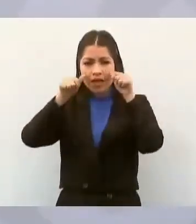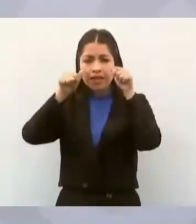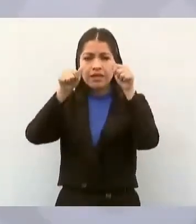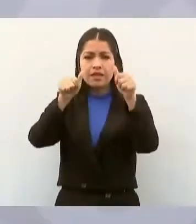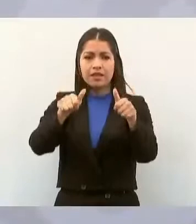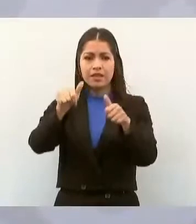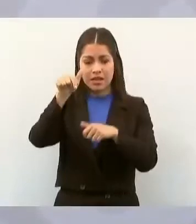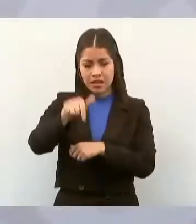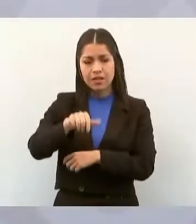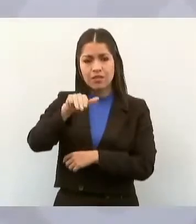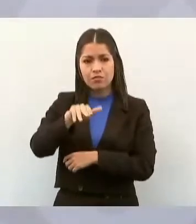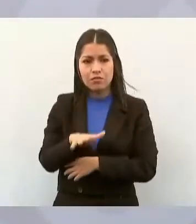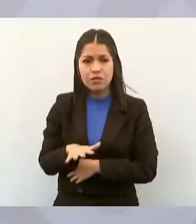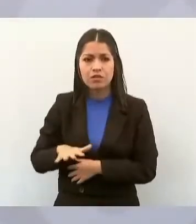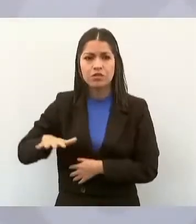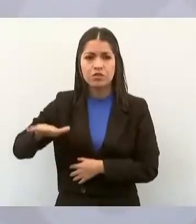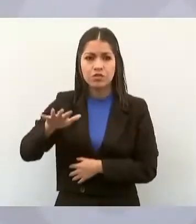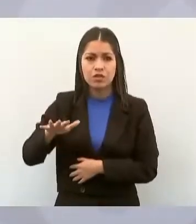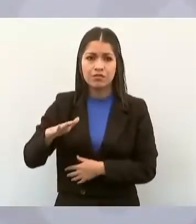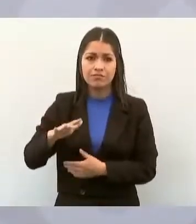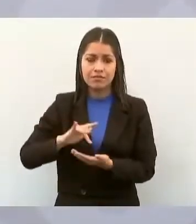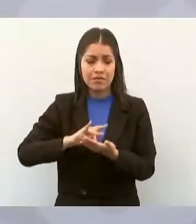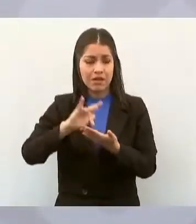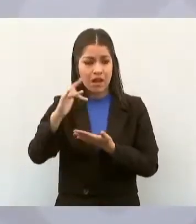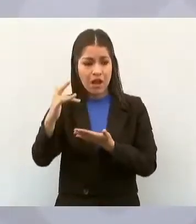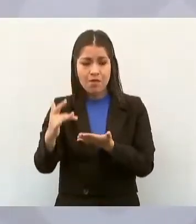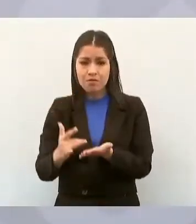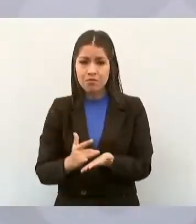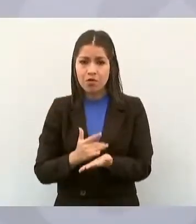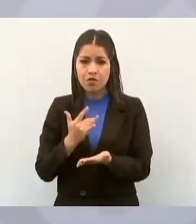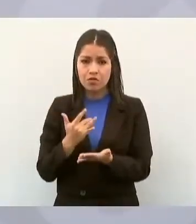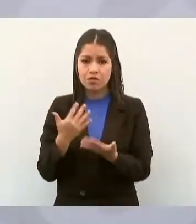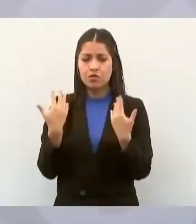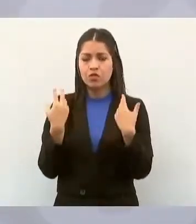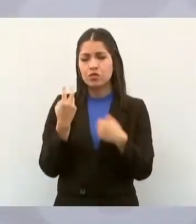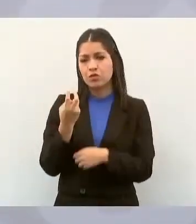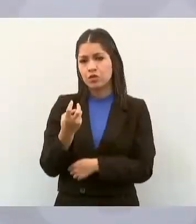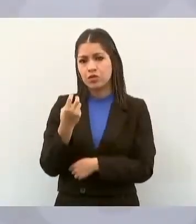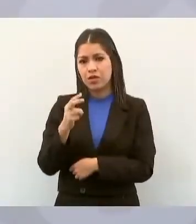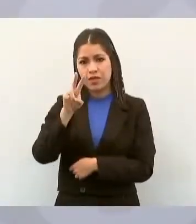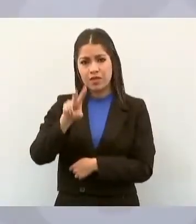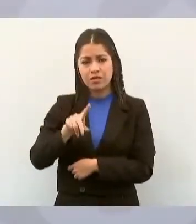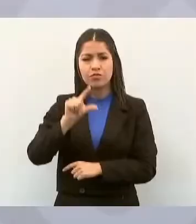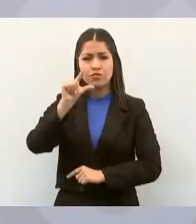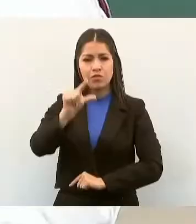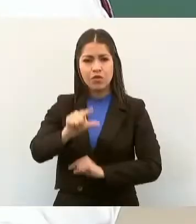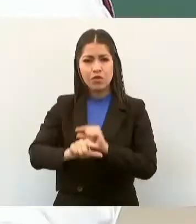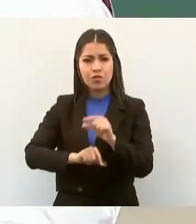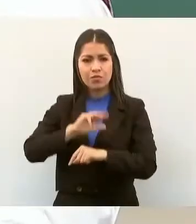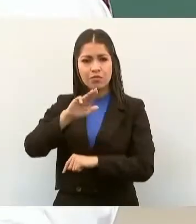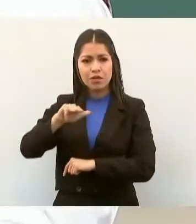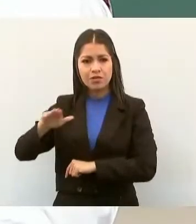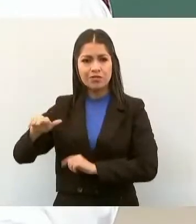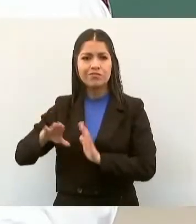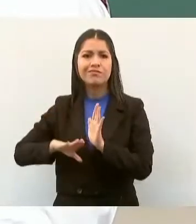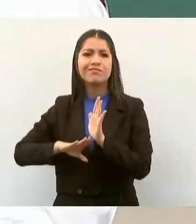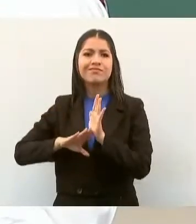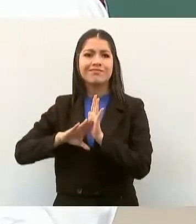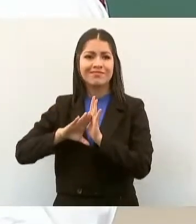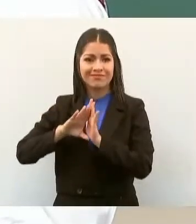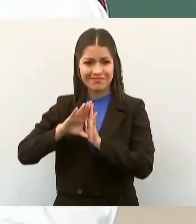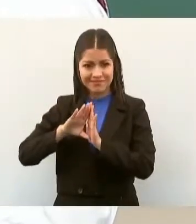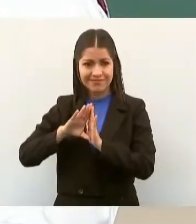necesarios de la entidad. Con su apoyo, de verdad, que estamos recuperando Michoacán.